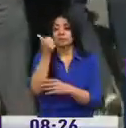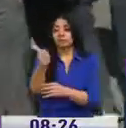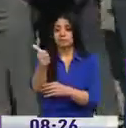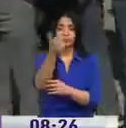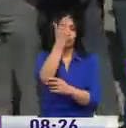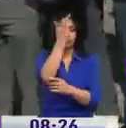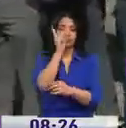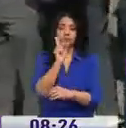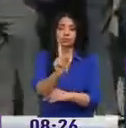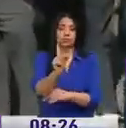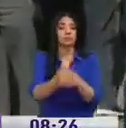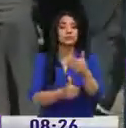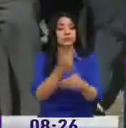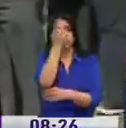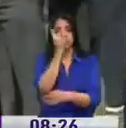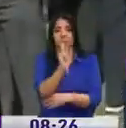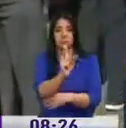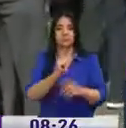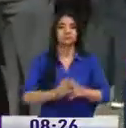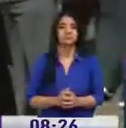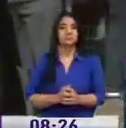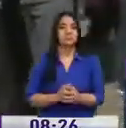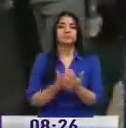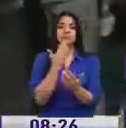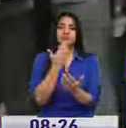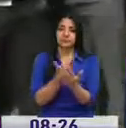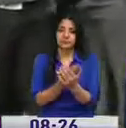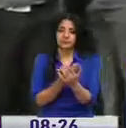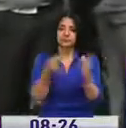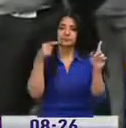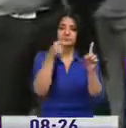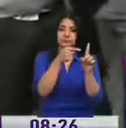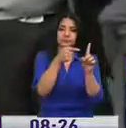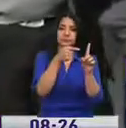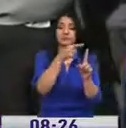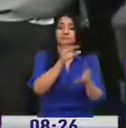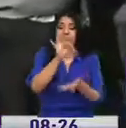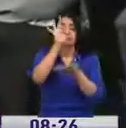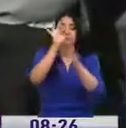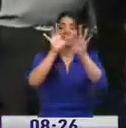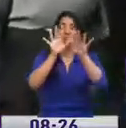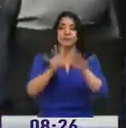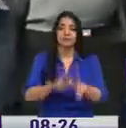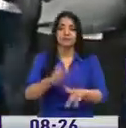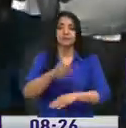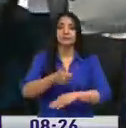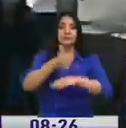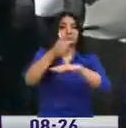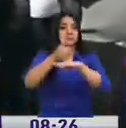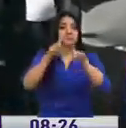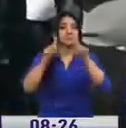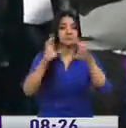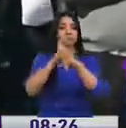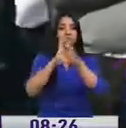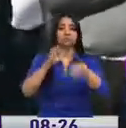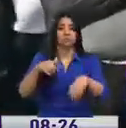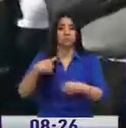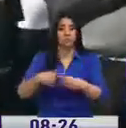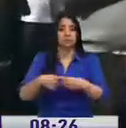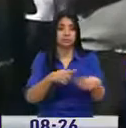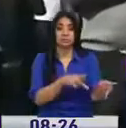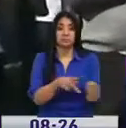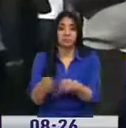su momento lo determinarán. Muy bien, muchísimas gracias, señor Calvo Piña. Él, el secretario de la Cámara de Transportes de Quito. Se tiene previsto